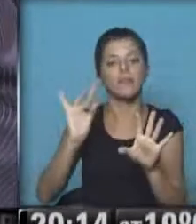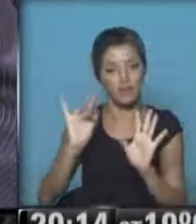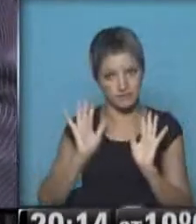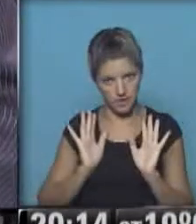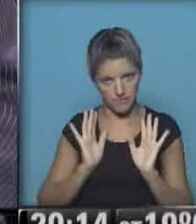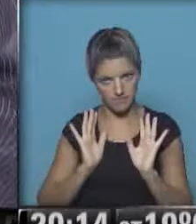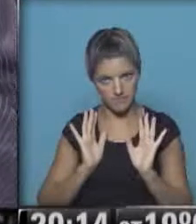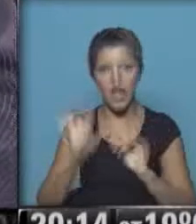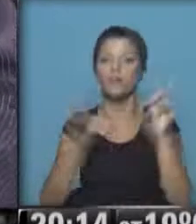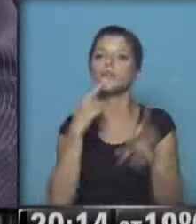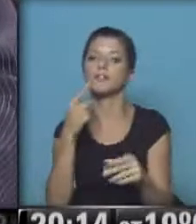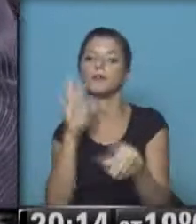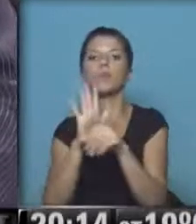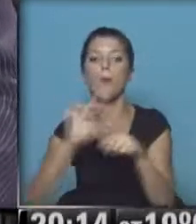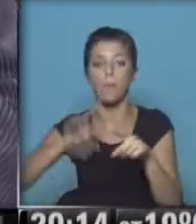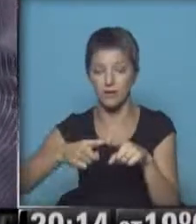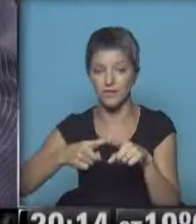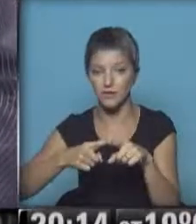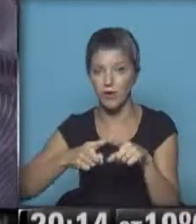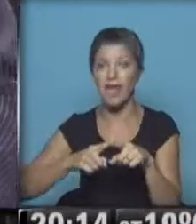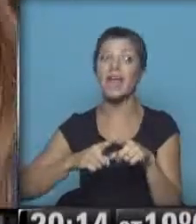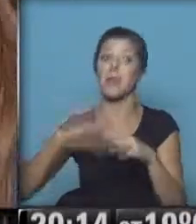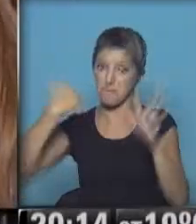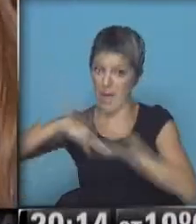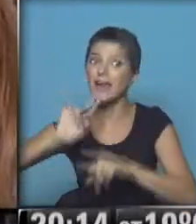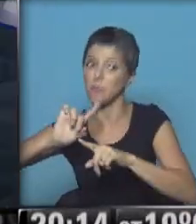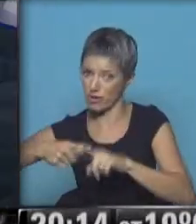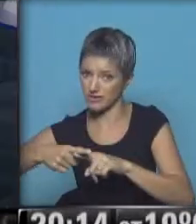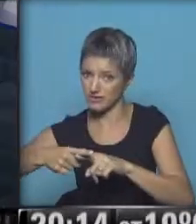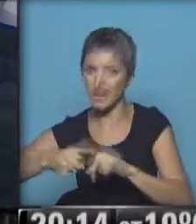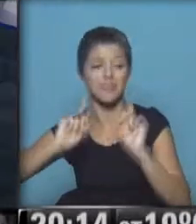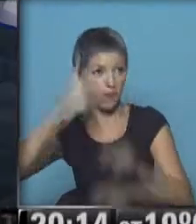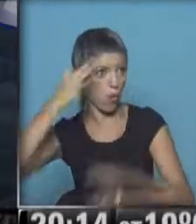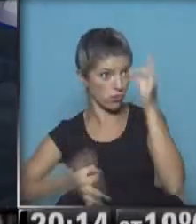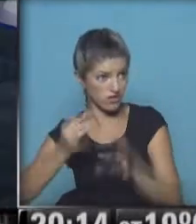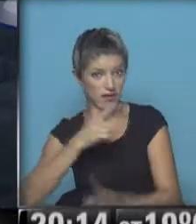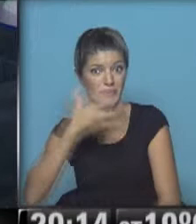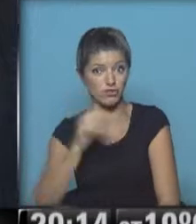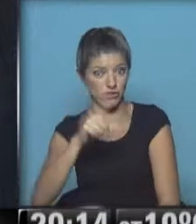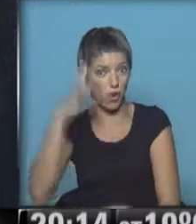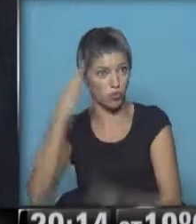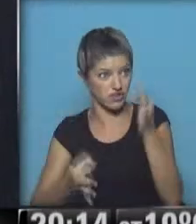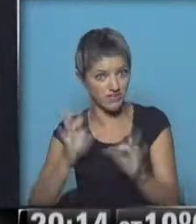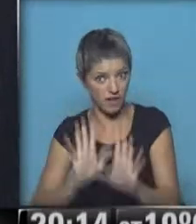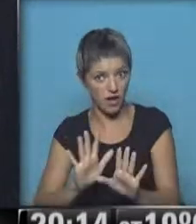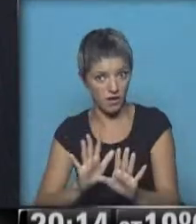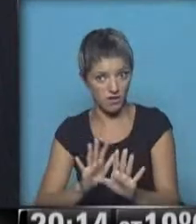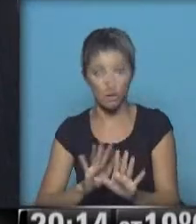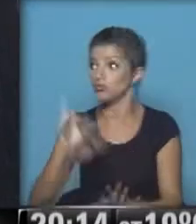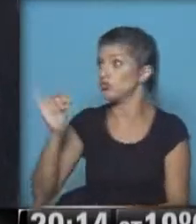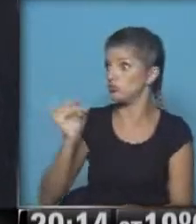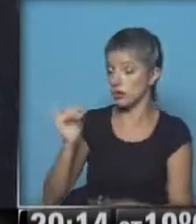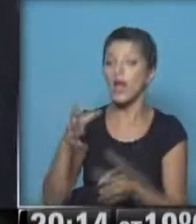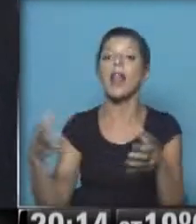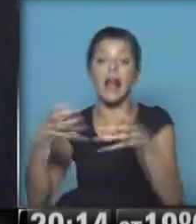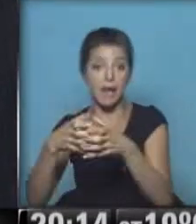Y muchos dicen que es un tema político, es un tema que trasciende la política. Y es un tema judicial, porque hay una decisión de la justicia, Pablo. Exacto. Hay una decisión de la Cámara